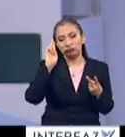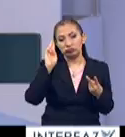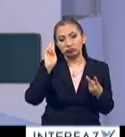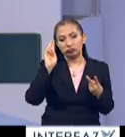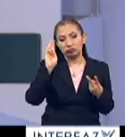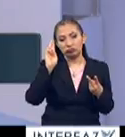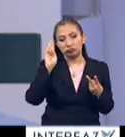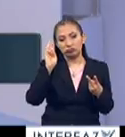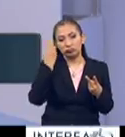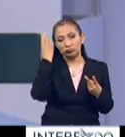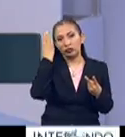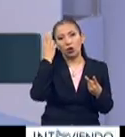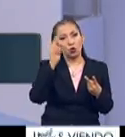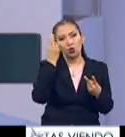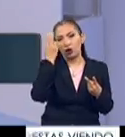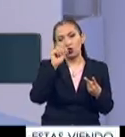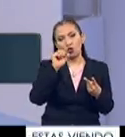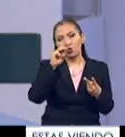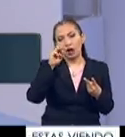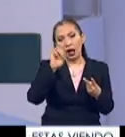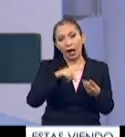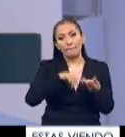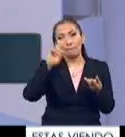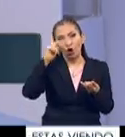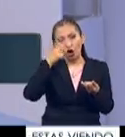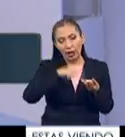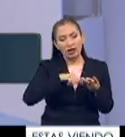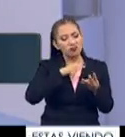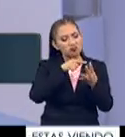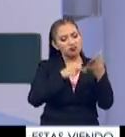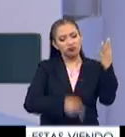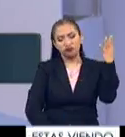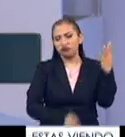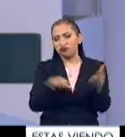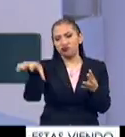Universidad Nacional, la UNAM, por supuesto, el Politécnico, tenemos